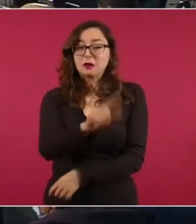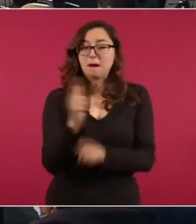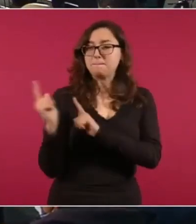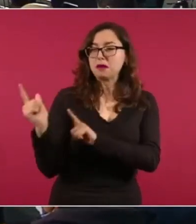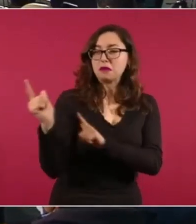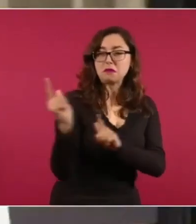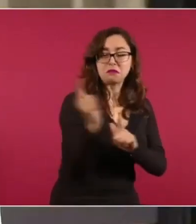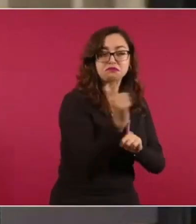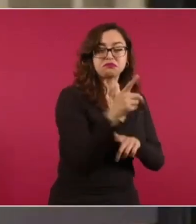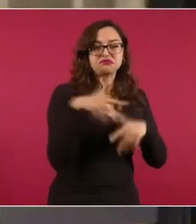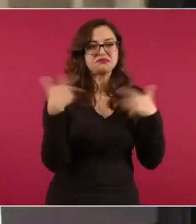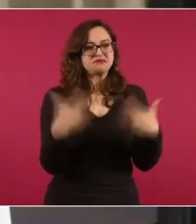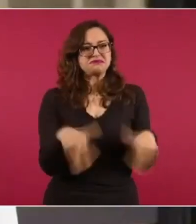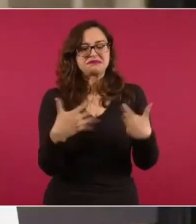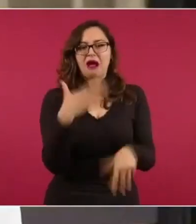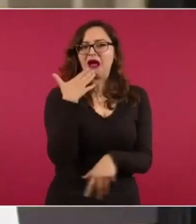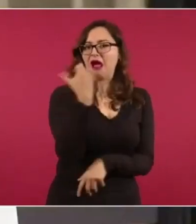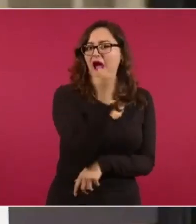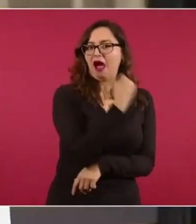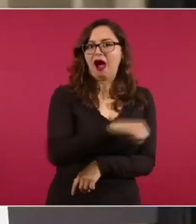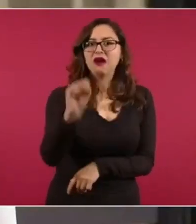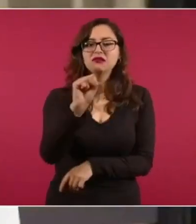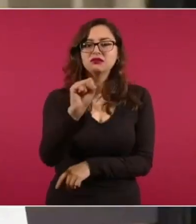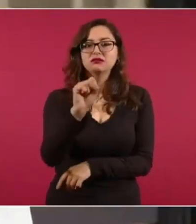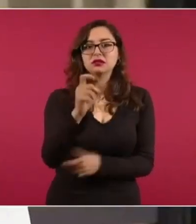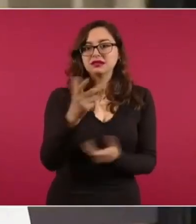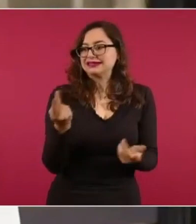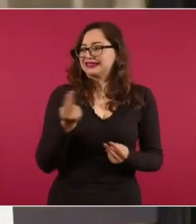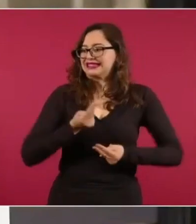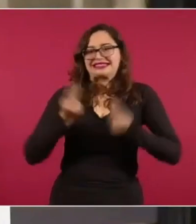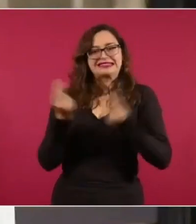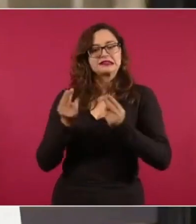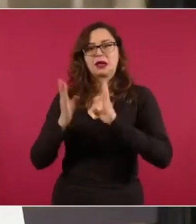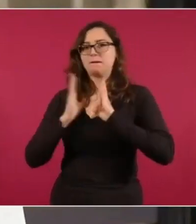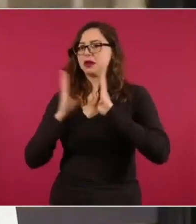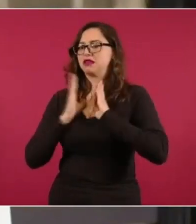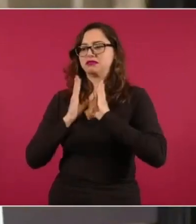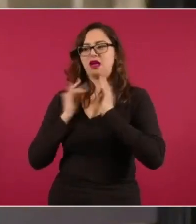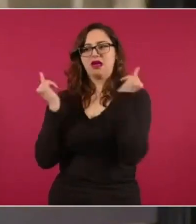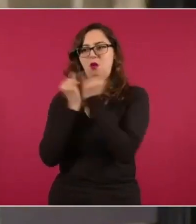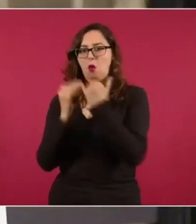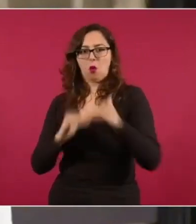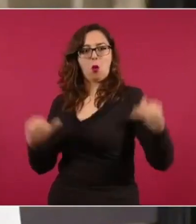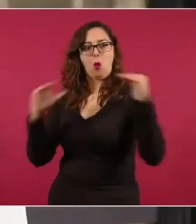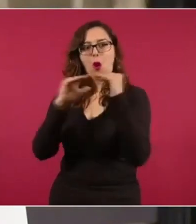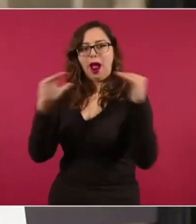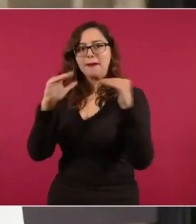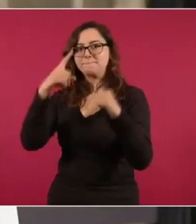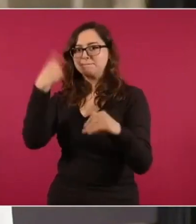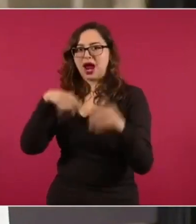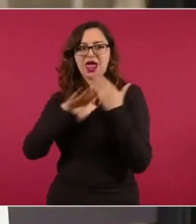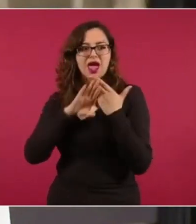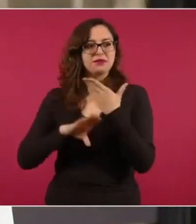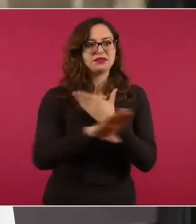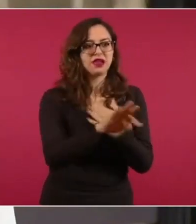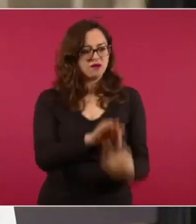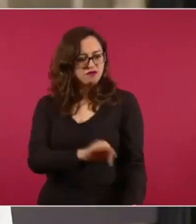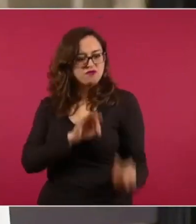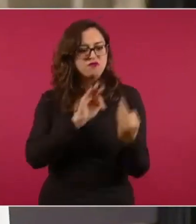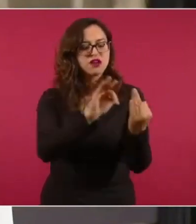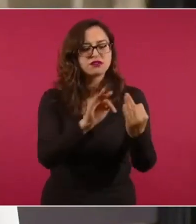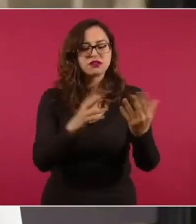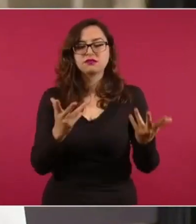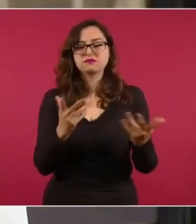comandante supremo, ser conciso y contundente y me diga si el factor determinante para